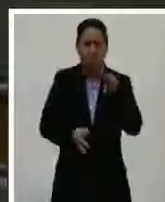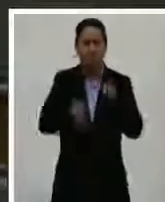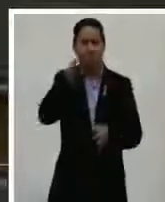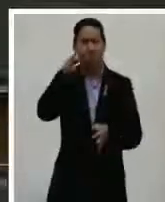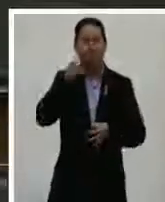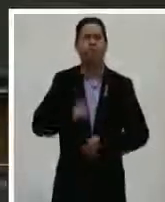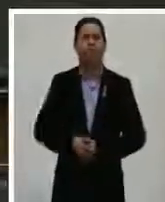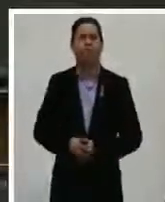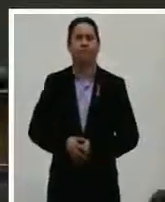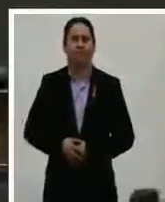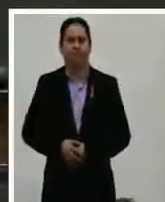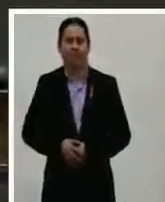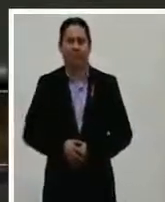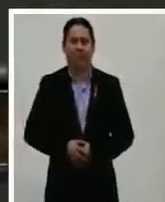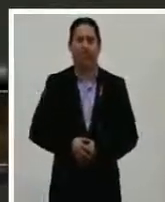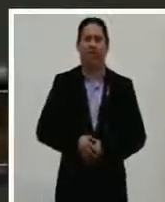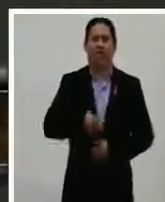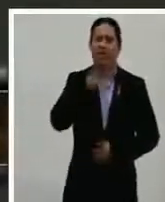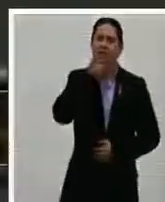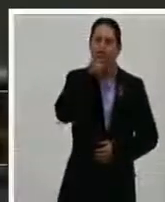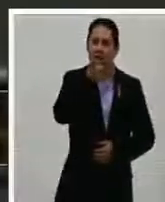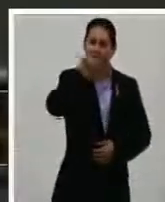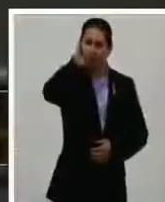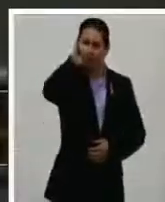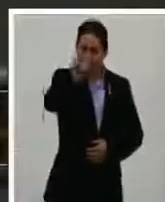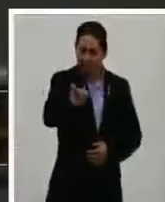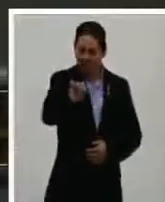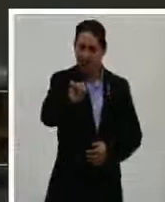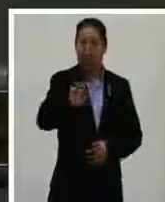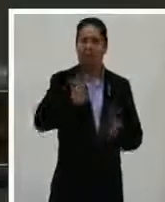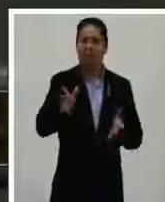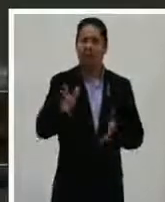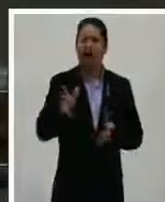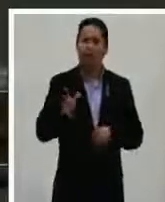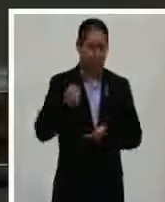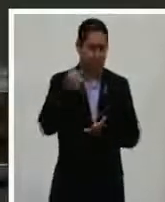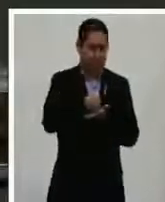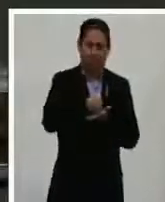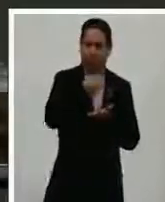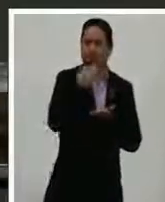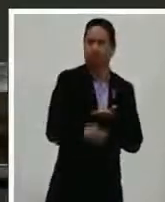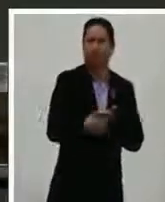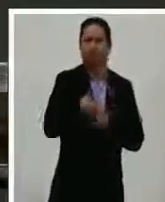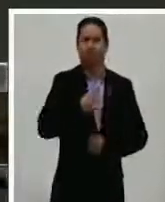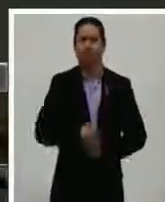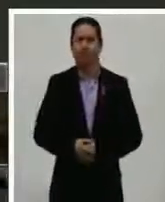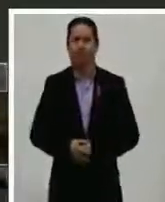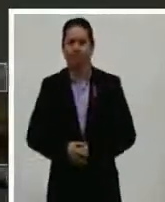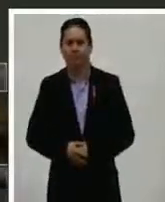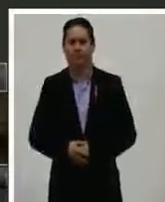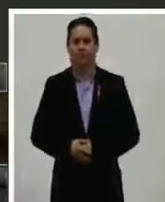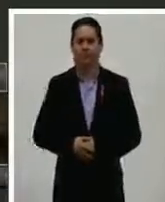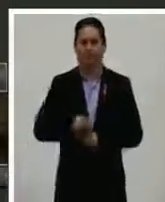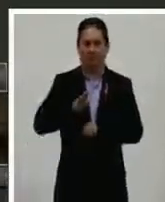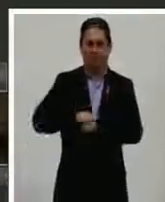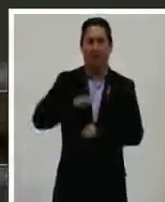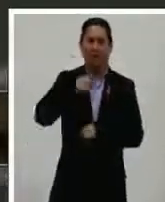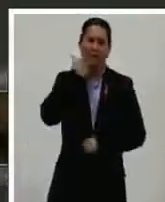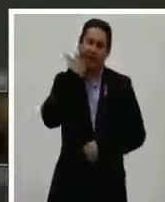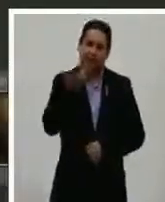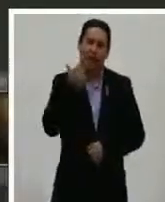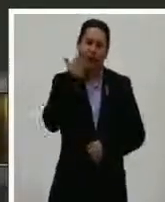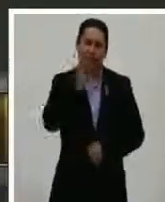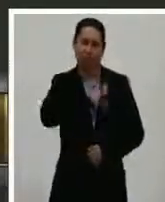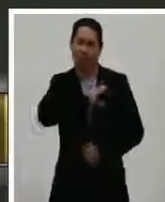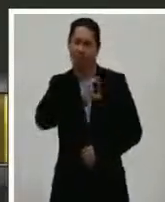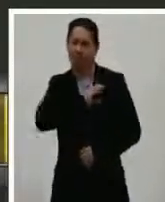digamos pues un si a esto que ya casi es un hecho somos más los que queremos a